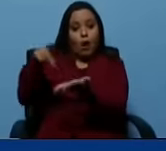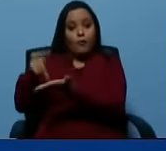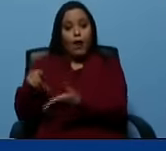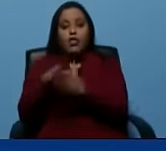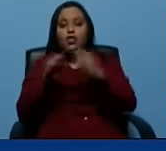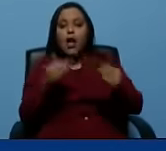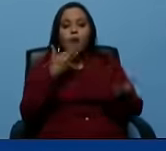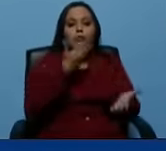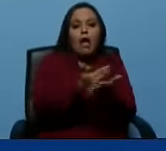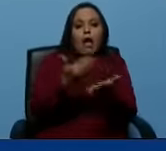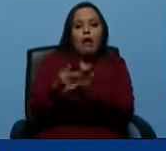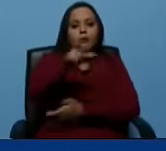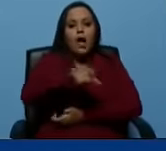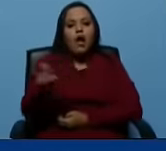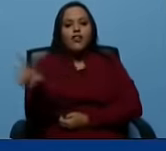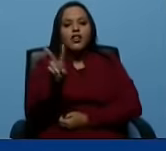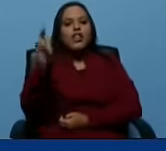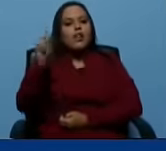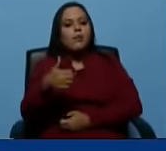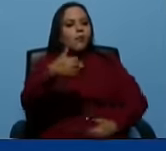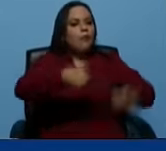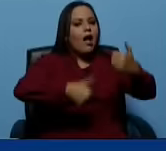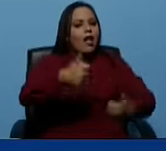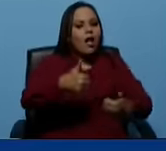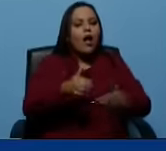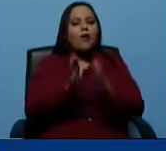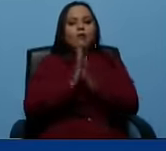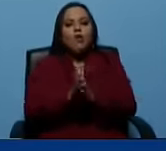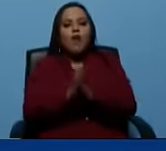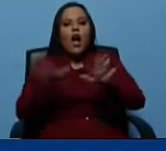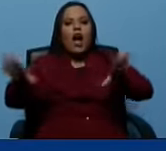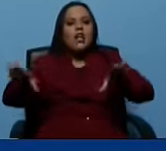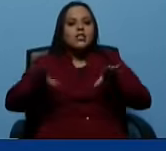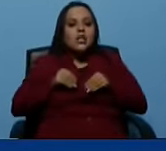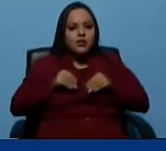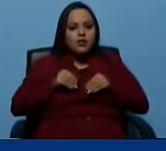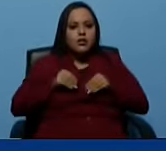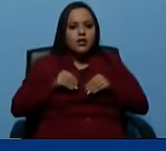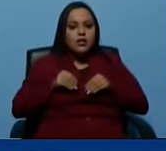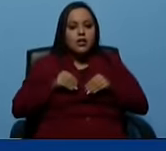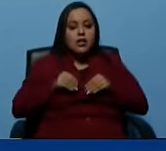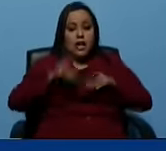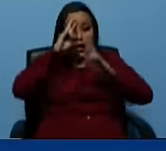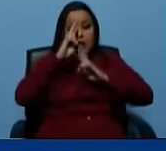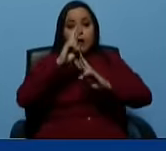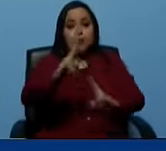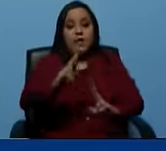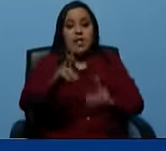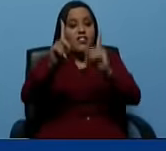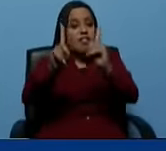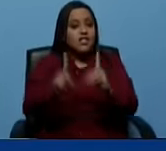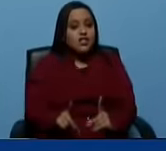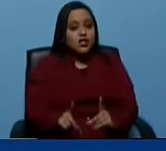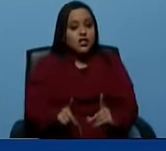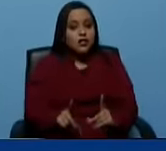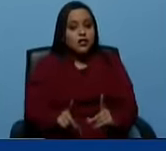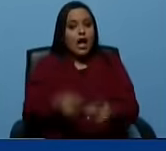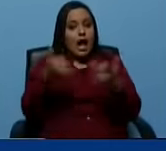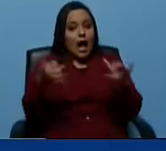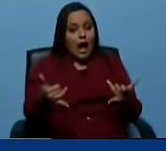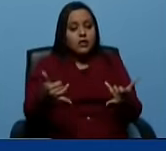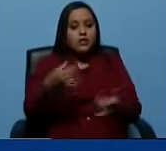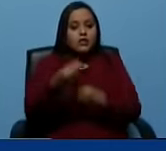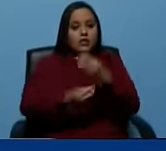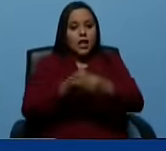ciudadanos venezolanos, también a los candidatos, que acaten, acepten y respeten la decisión que ha de tomar